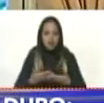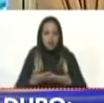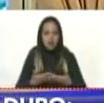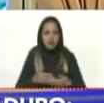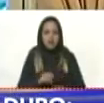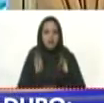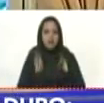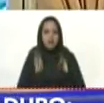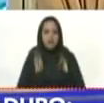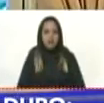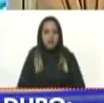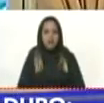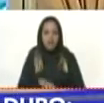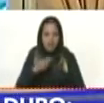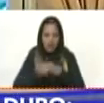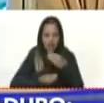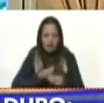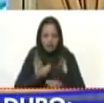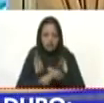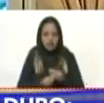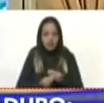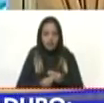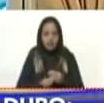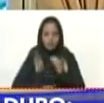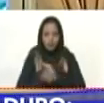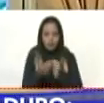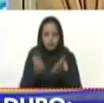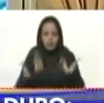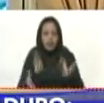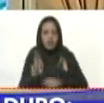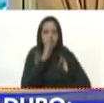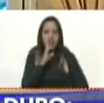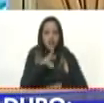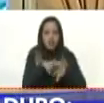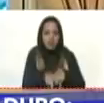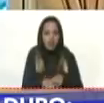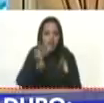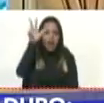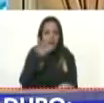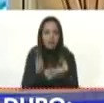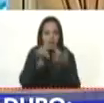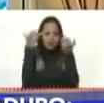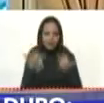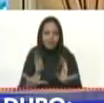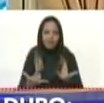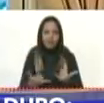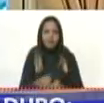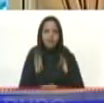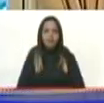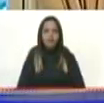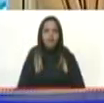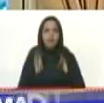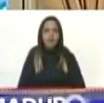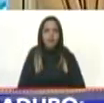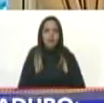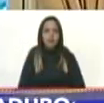fortalecimiento, apalancamiento y expansión del Banco Agrícola, aprobado de inmediato.